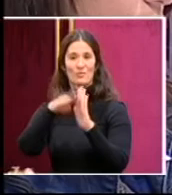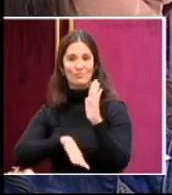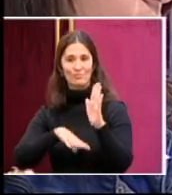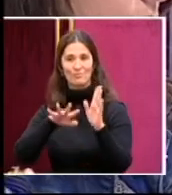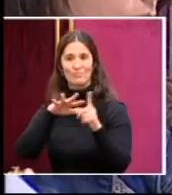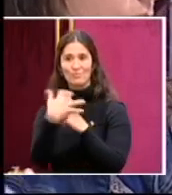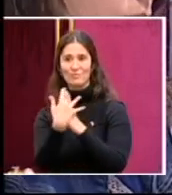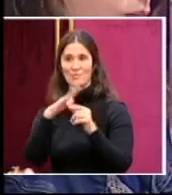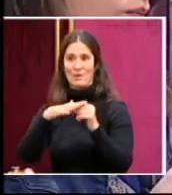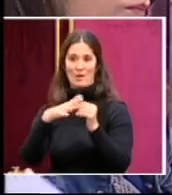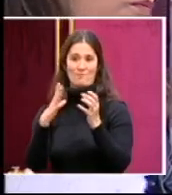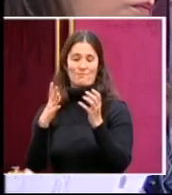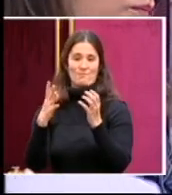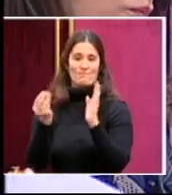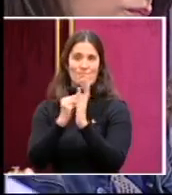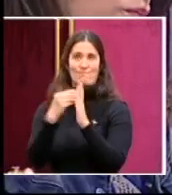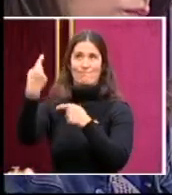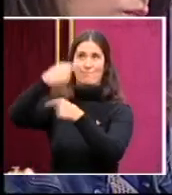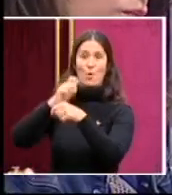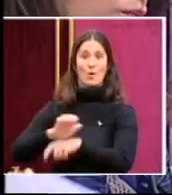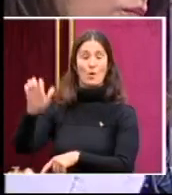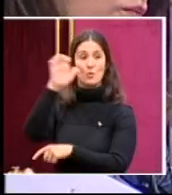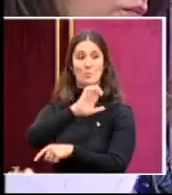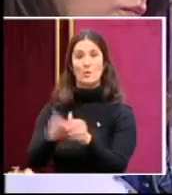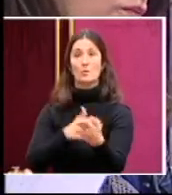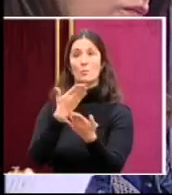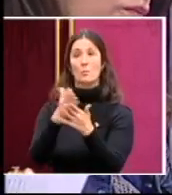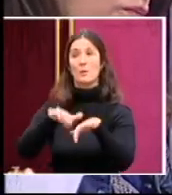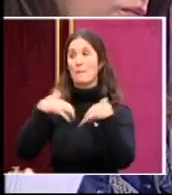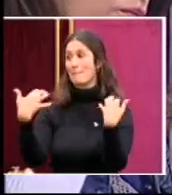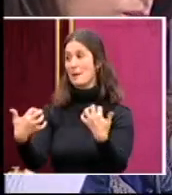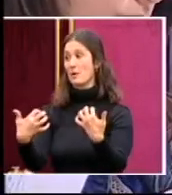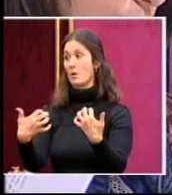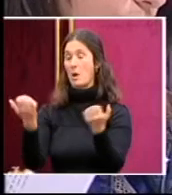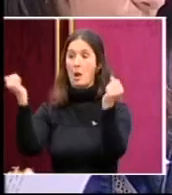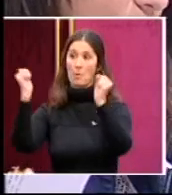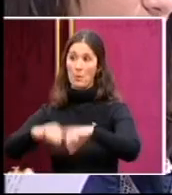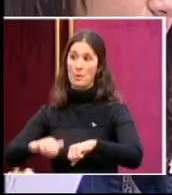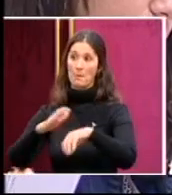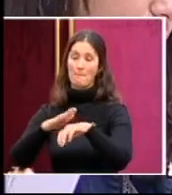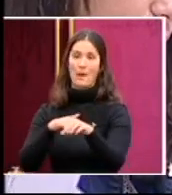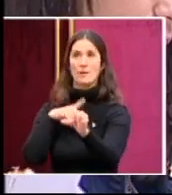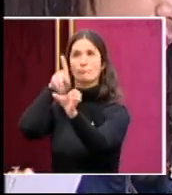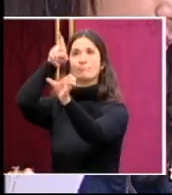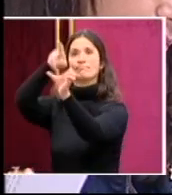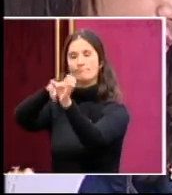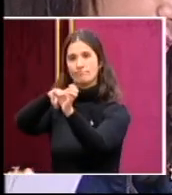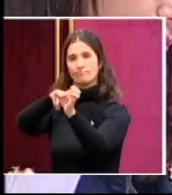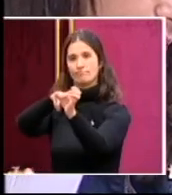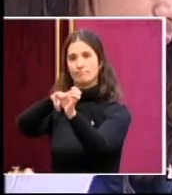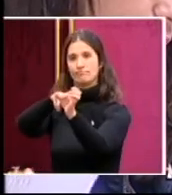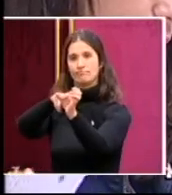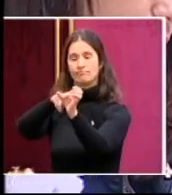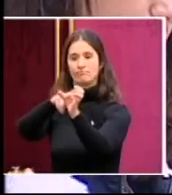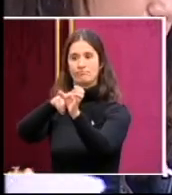para que establece la Unión Europea, se propone al Pleno la aprobación para suscribir